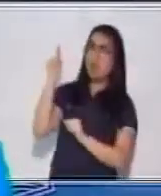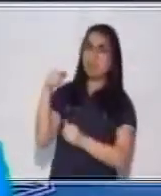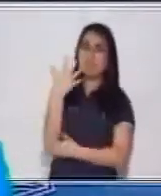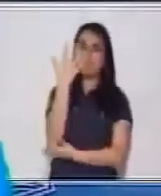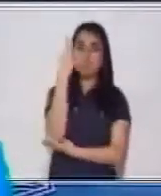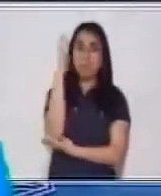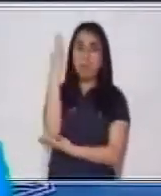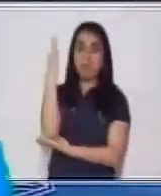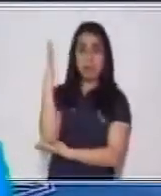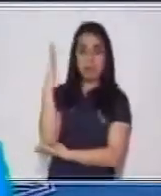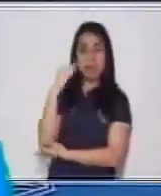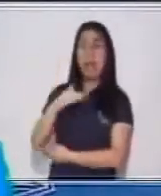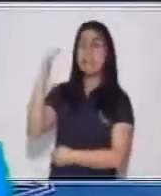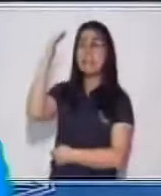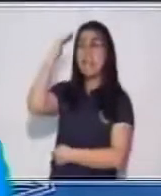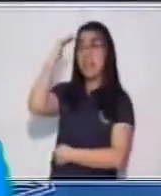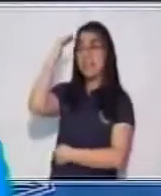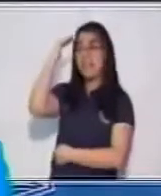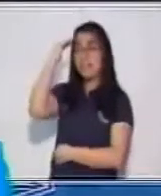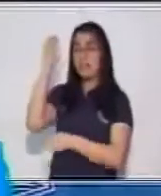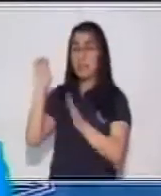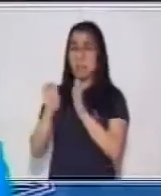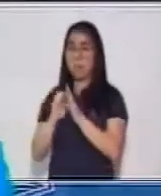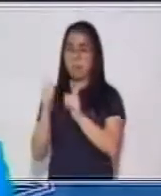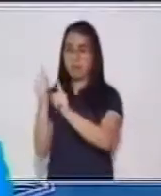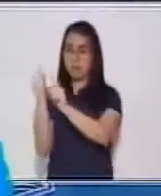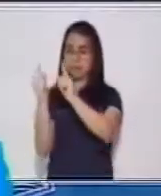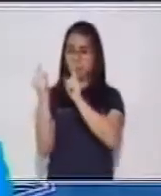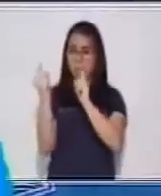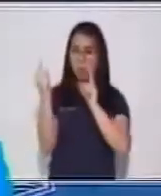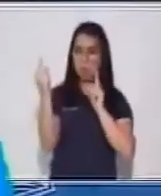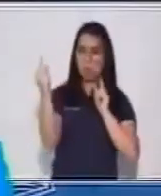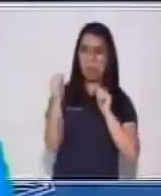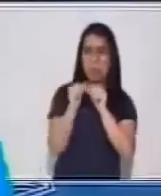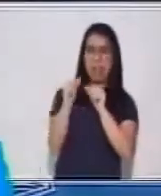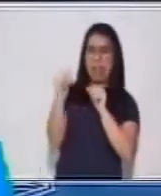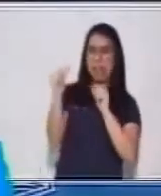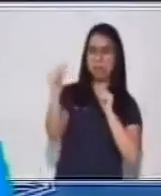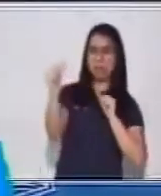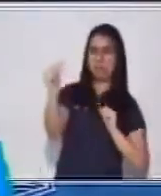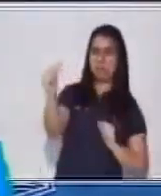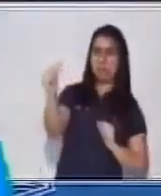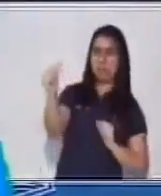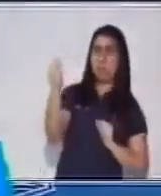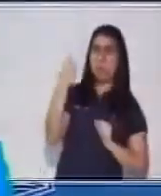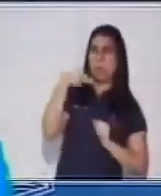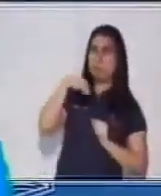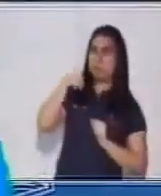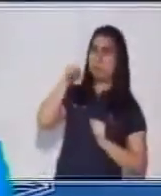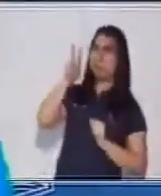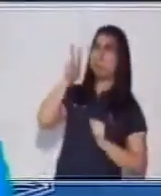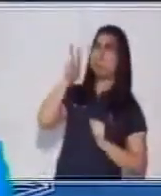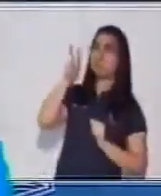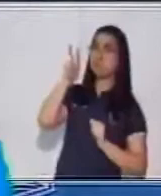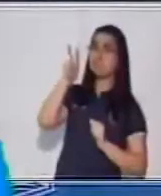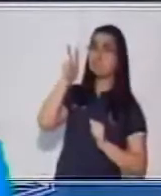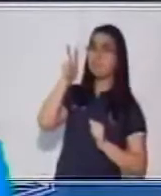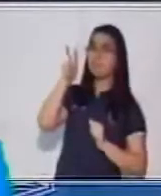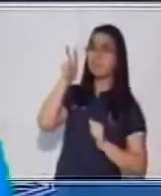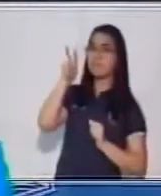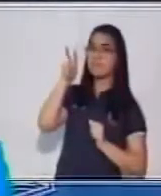sabiendo que desde un punto en el terreno, que es este de acá, para observar hacia la copa del